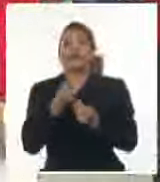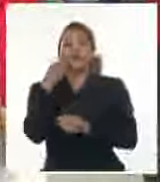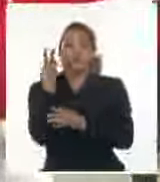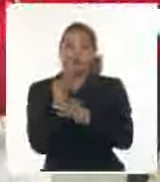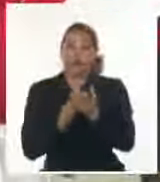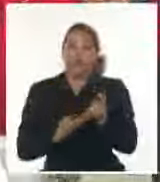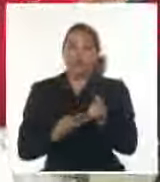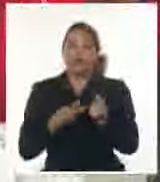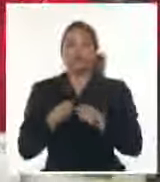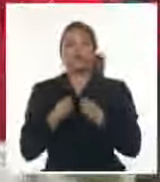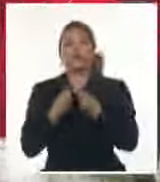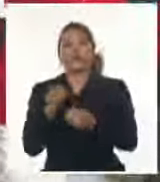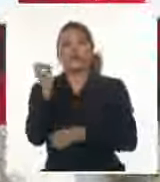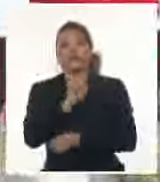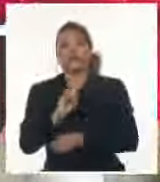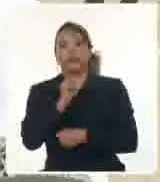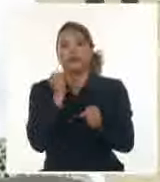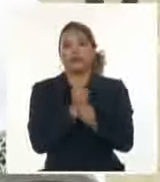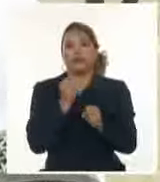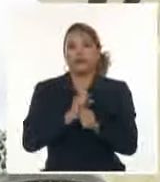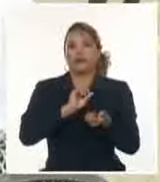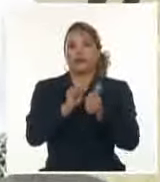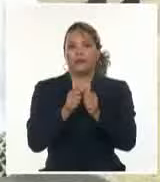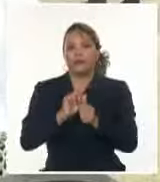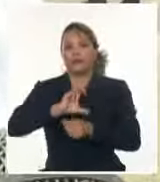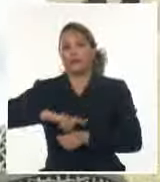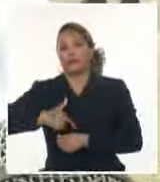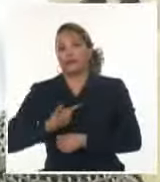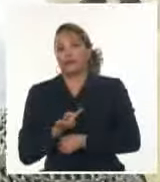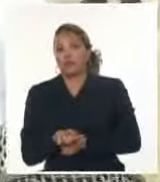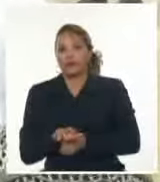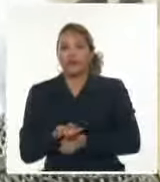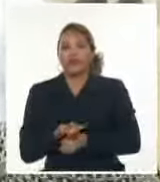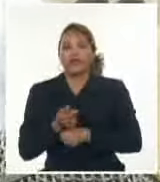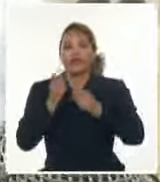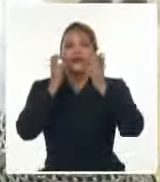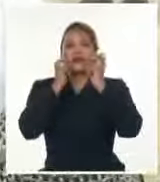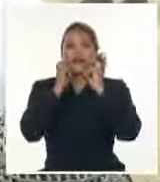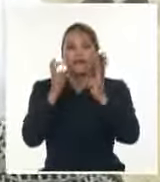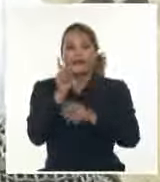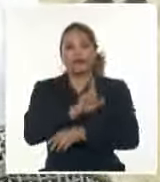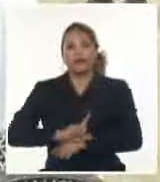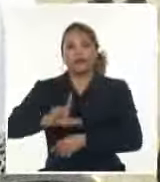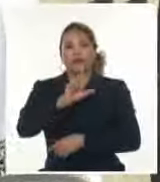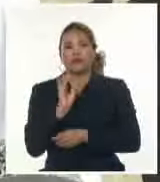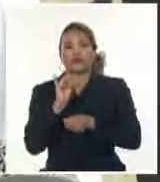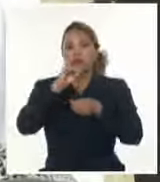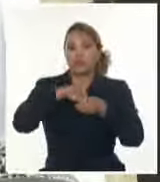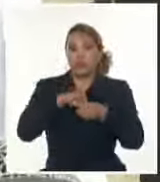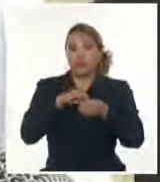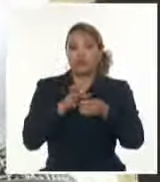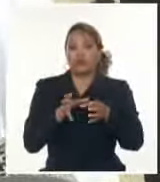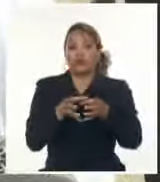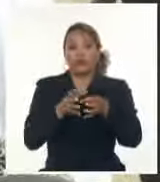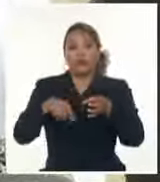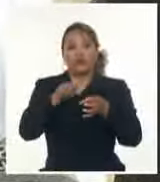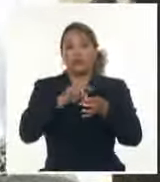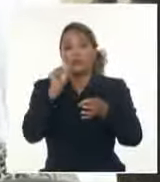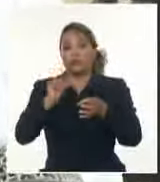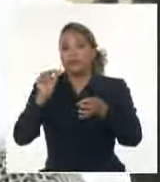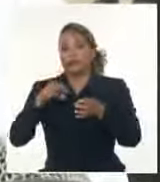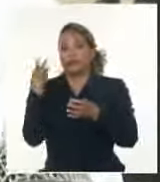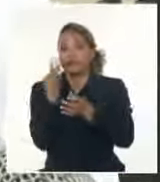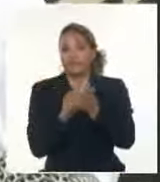darle oportunidad al empleo, al deporte, a la cultura, a la vida social, como a la integración a la vida social de cada una de las personas, de cada uno de los